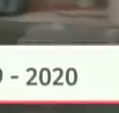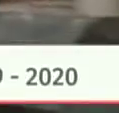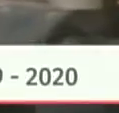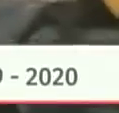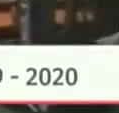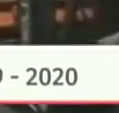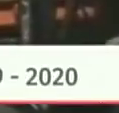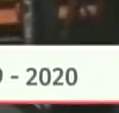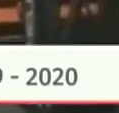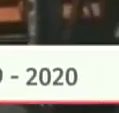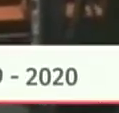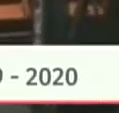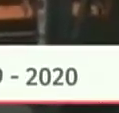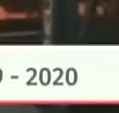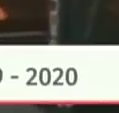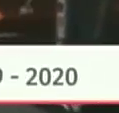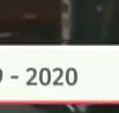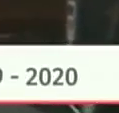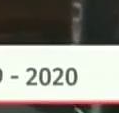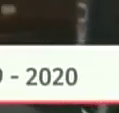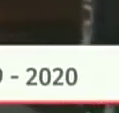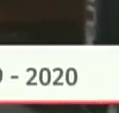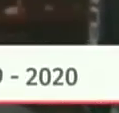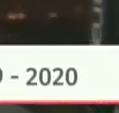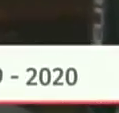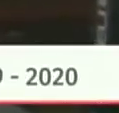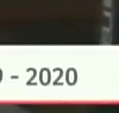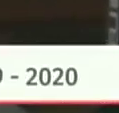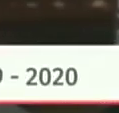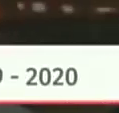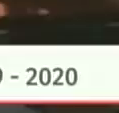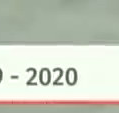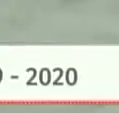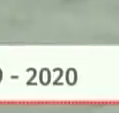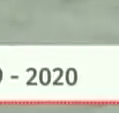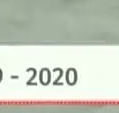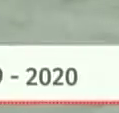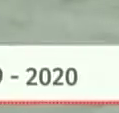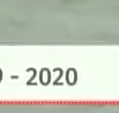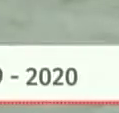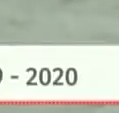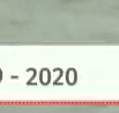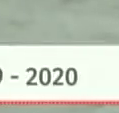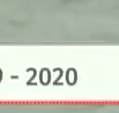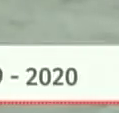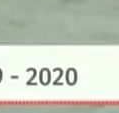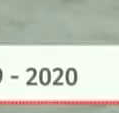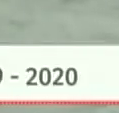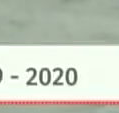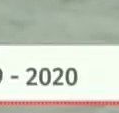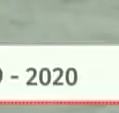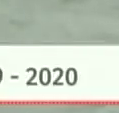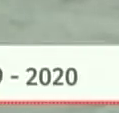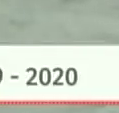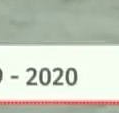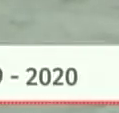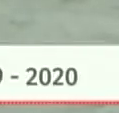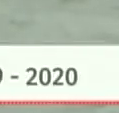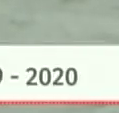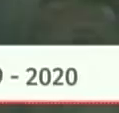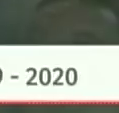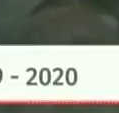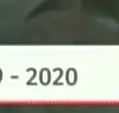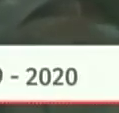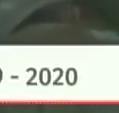mil toneladas de alimentos para más de 7 millones de estudiantes en más de 24